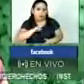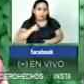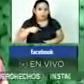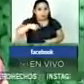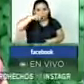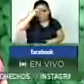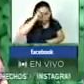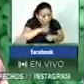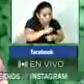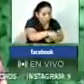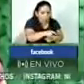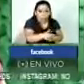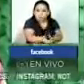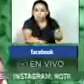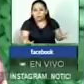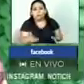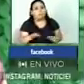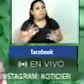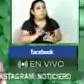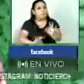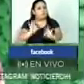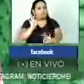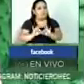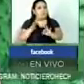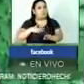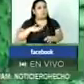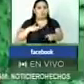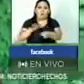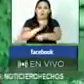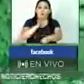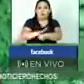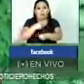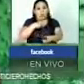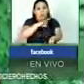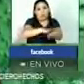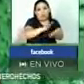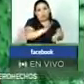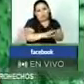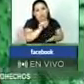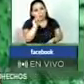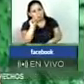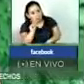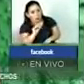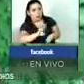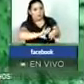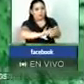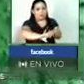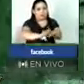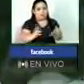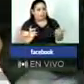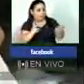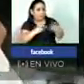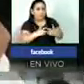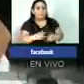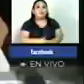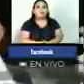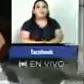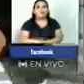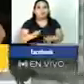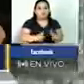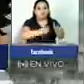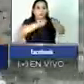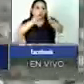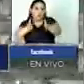siembro mucho, entonces perfectamente me alcanza y si compro, pues es poco, ¿verdad?, lo que gastamos para complementar. La segunda